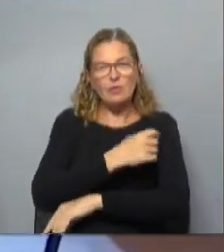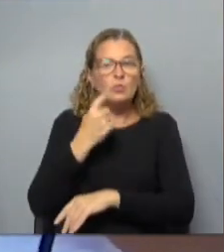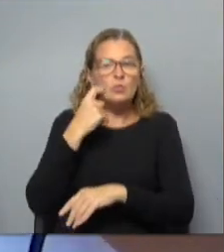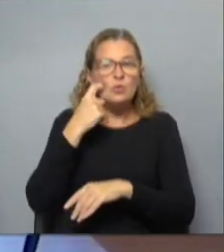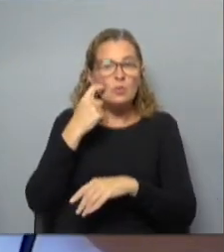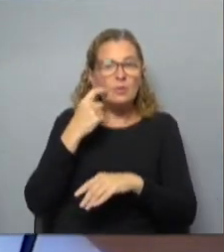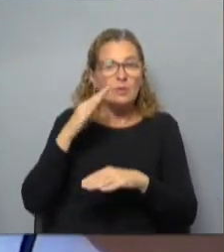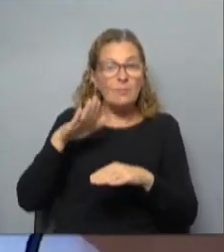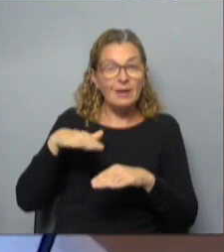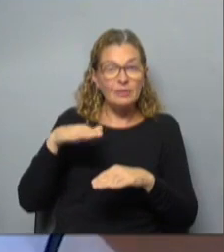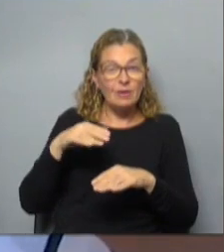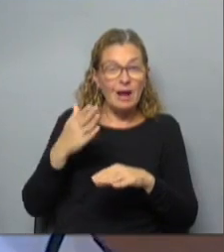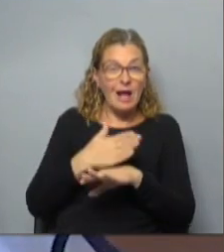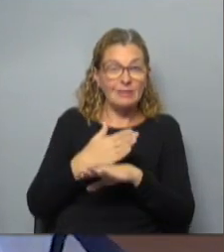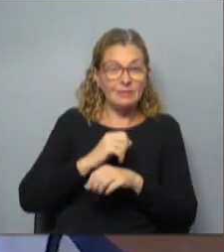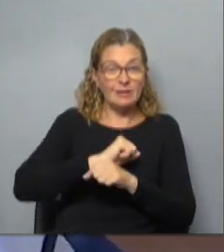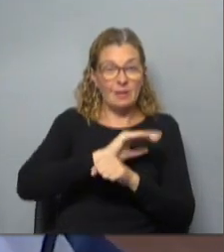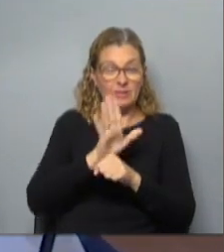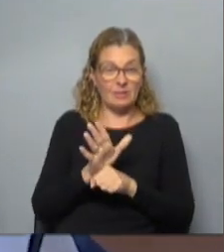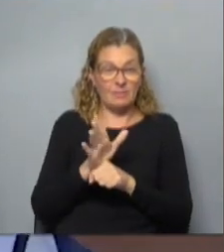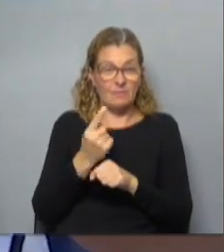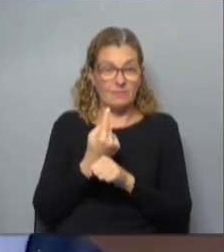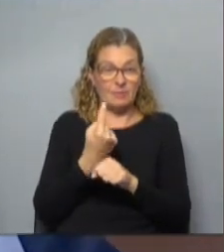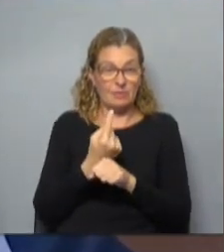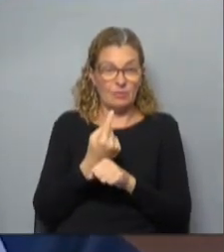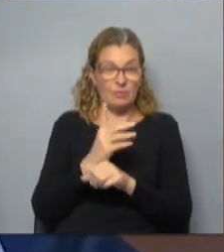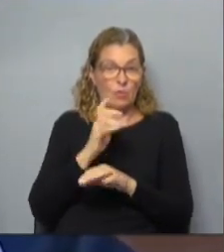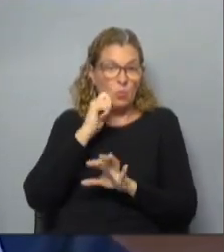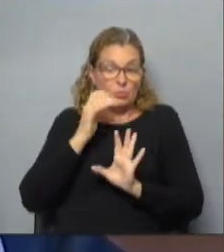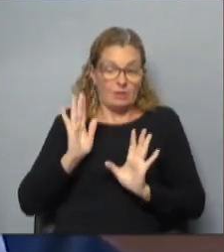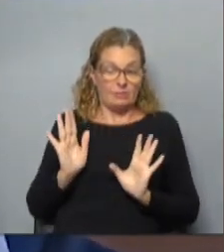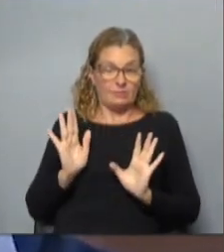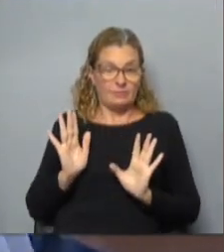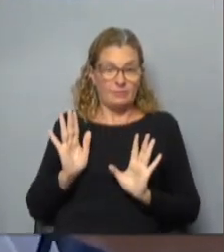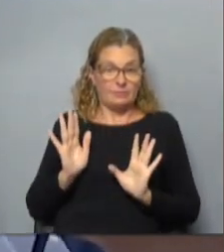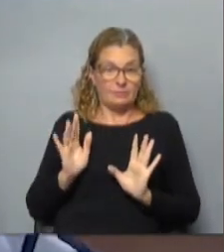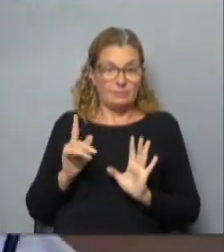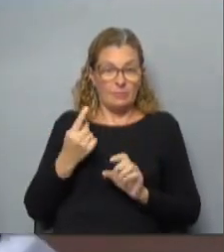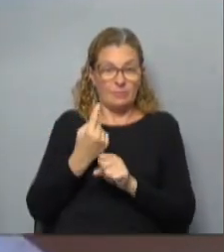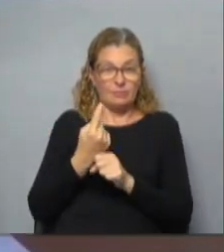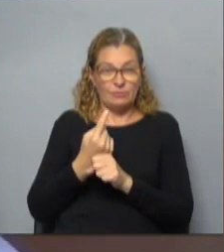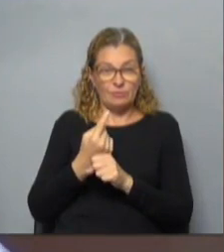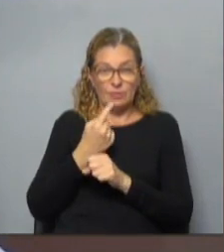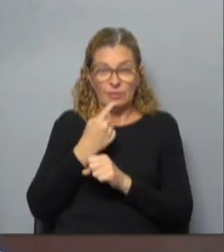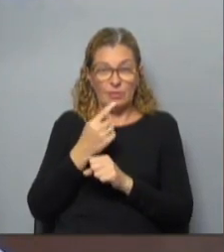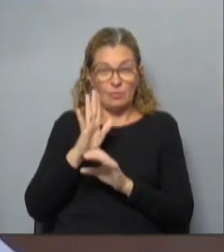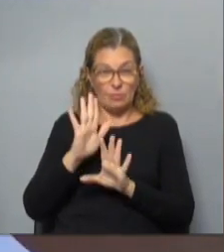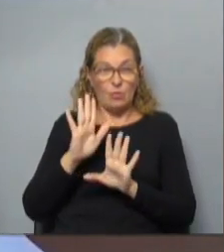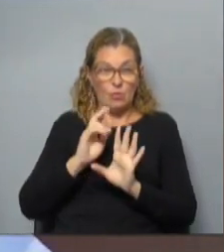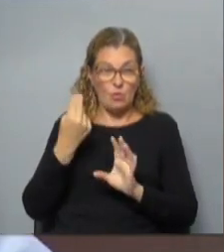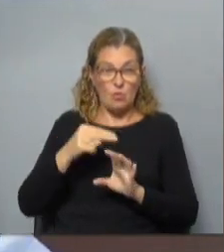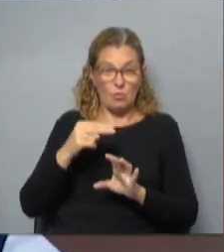inferior ante la pandemia primero no nos conformamos te pregunto bernanke nunca debe conformarse